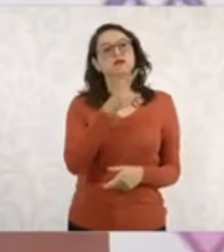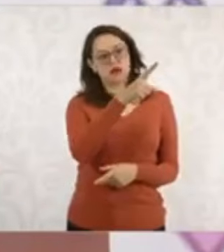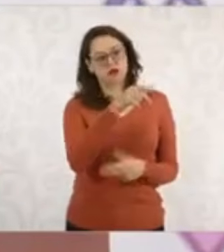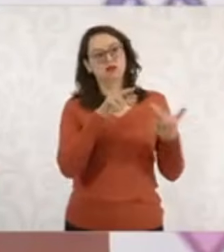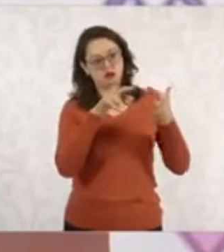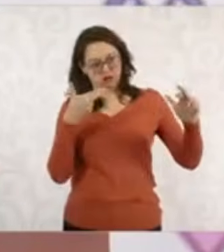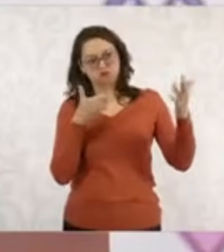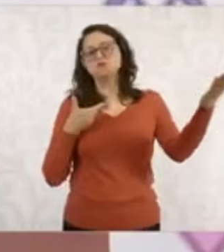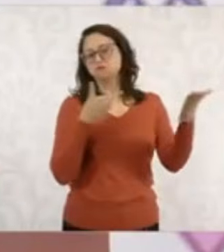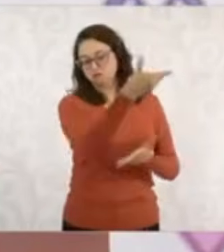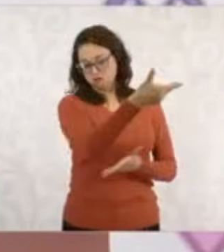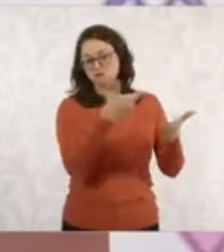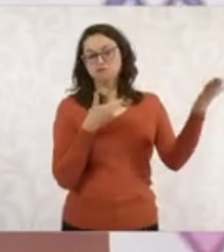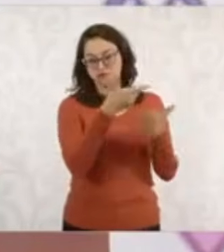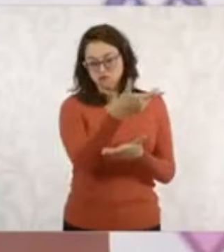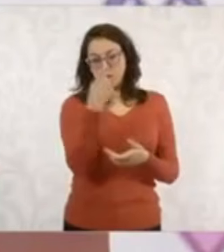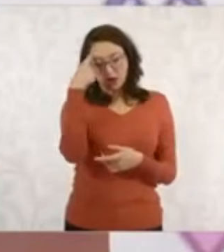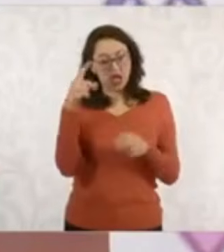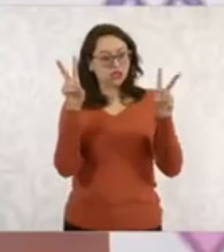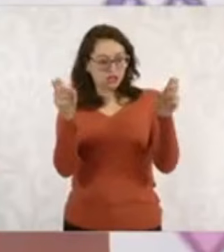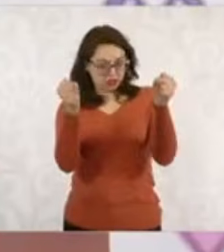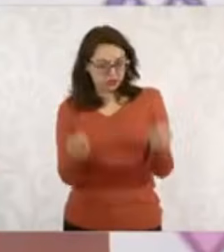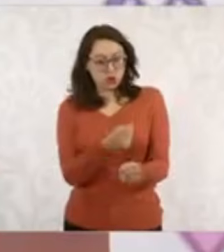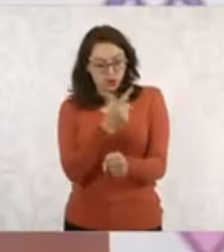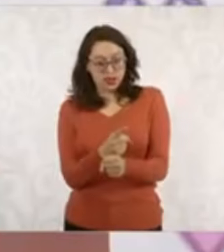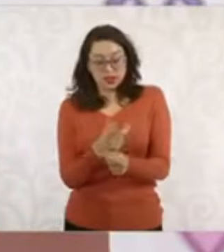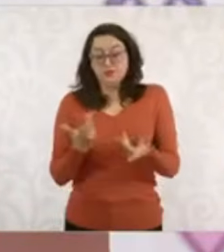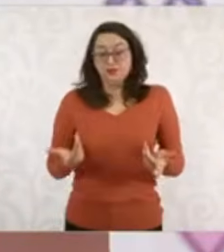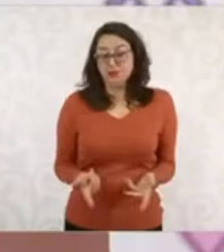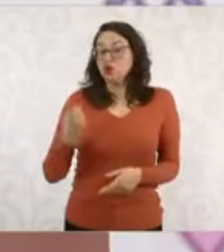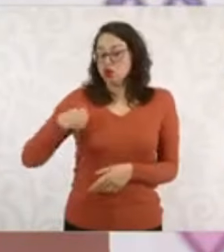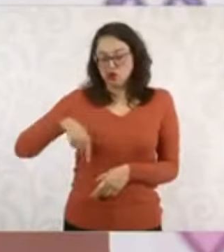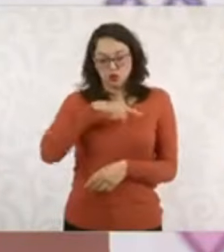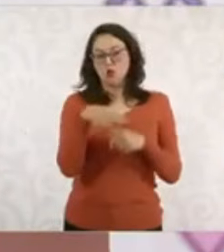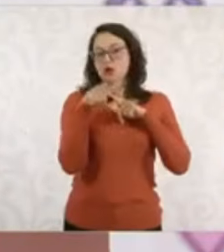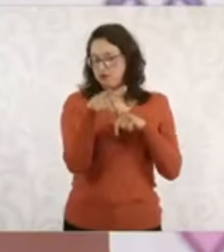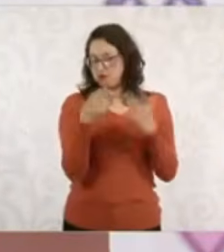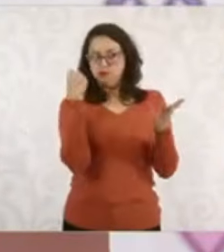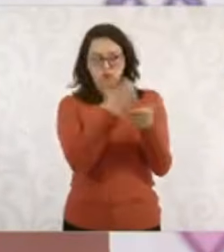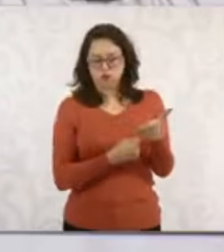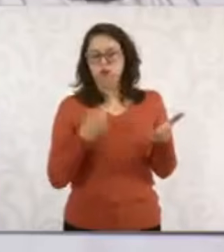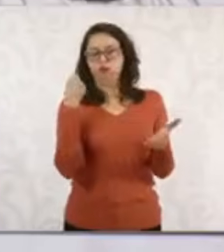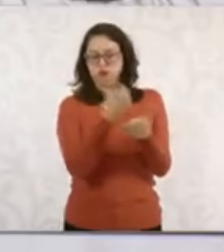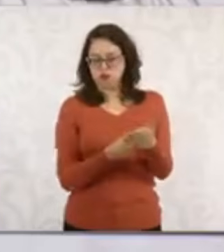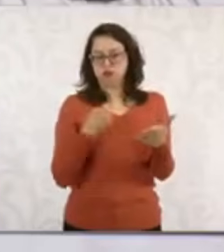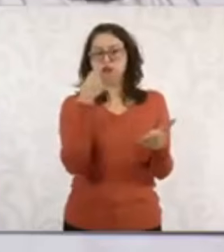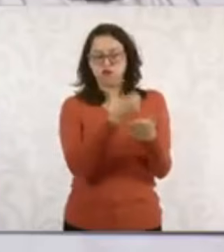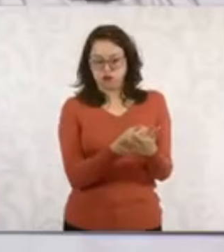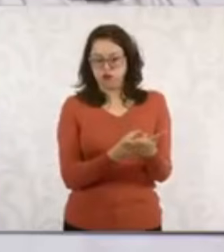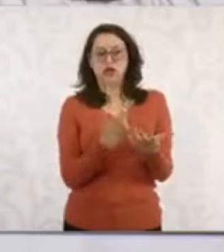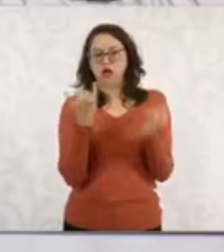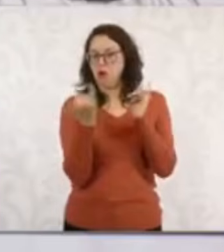una relación recíproca en el terreno de la seguridad. Y nosotros seguimos insistiendo, porque así